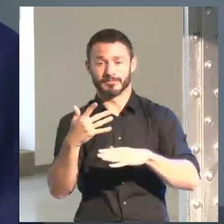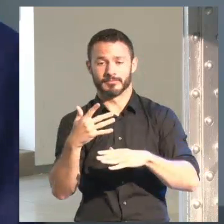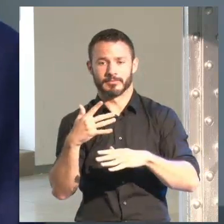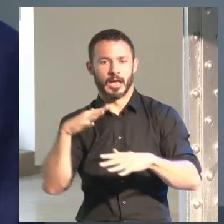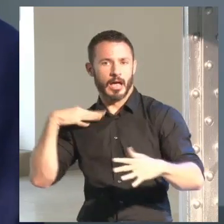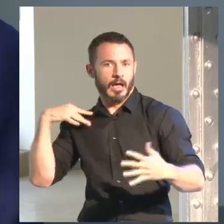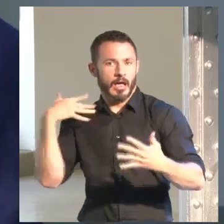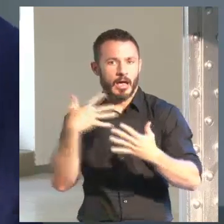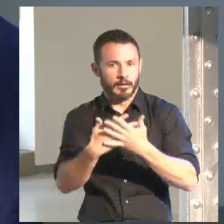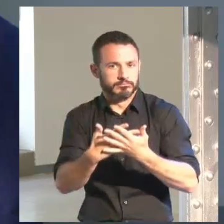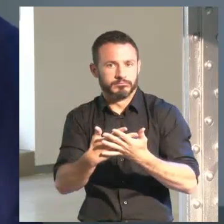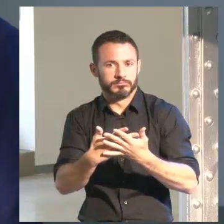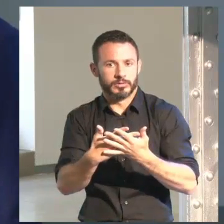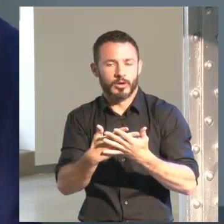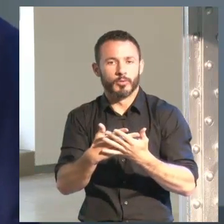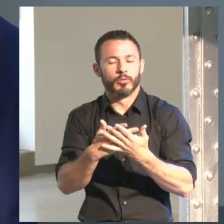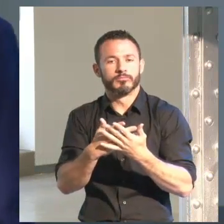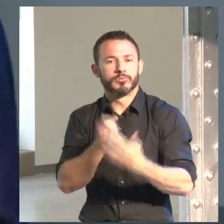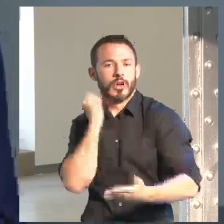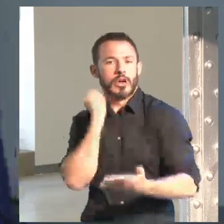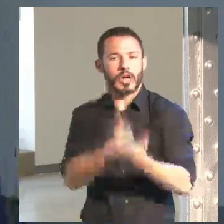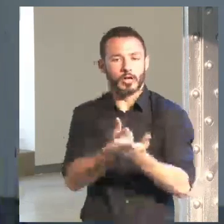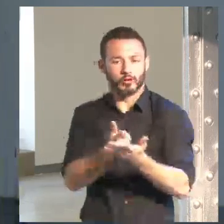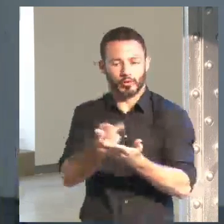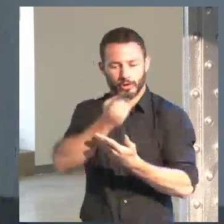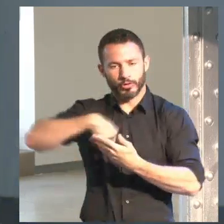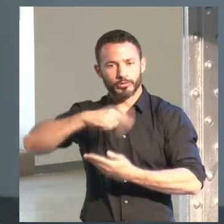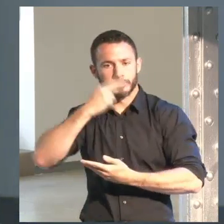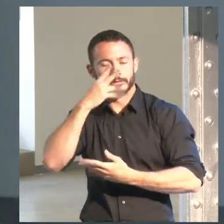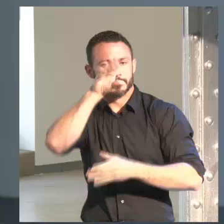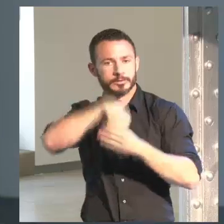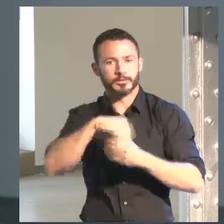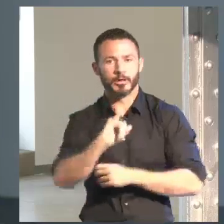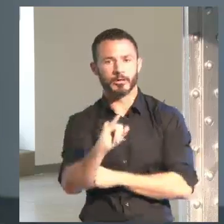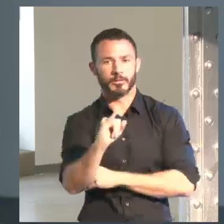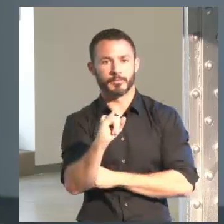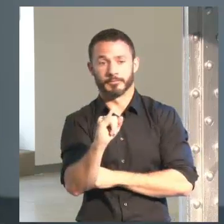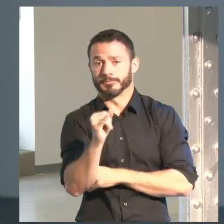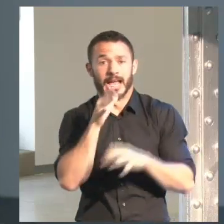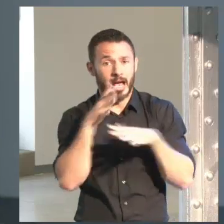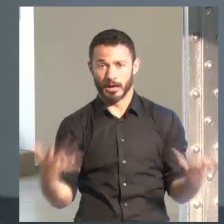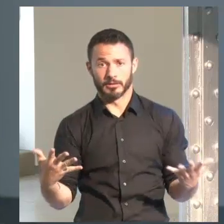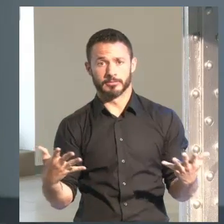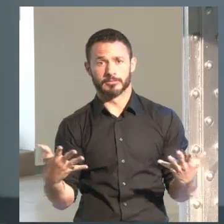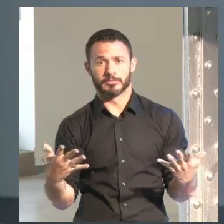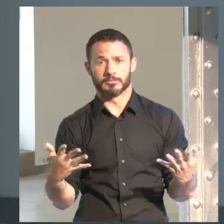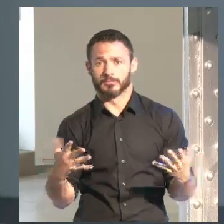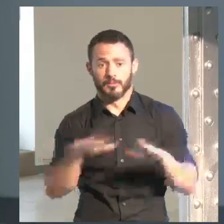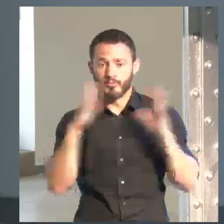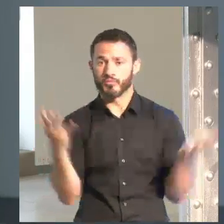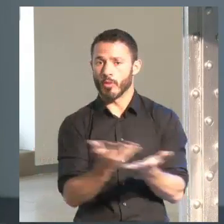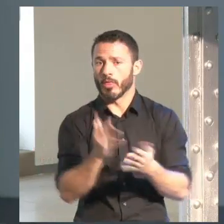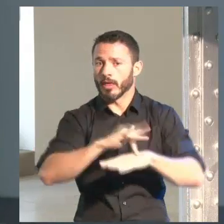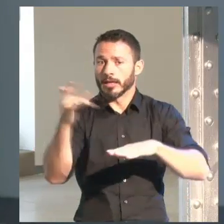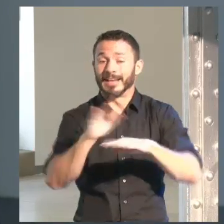un reto para los que nos movíamos en él o nos movíamos en su vecindad. En estos momentos el mundo digital,